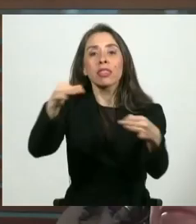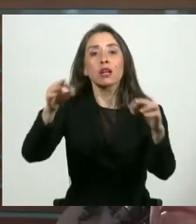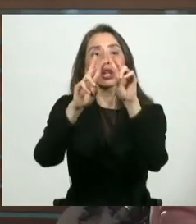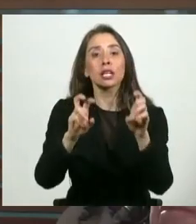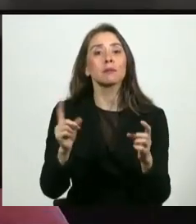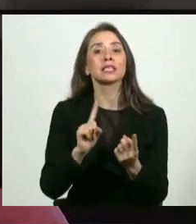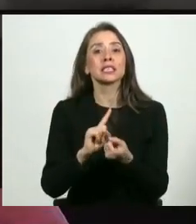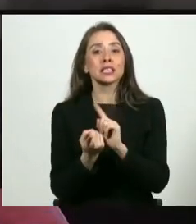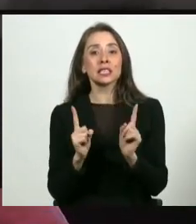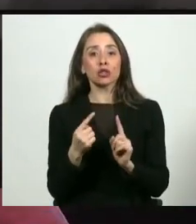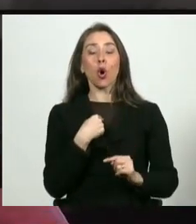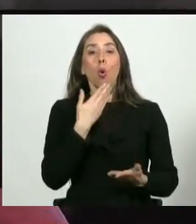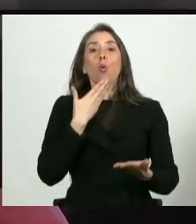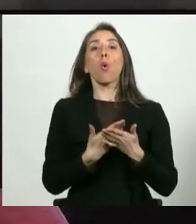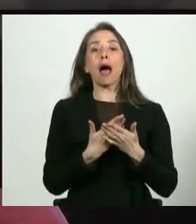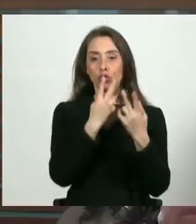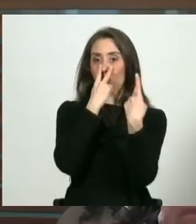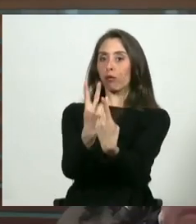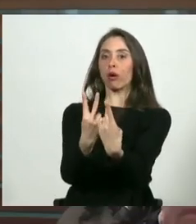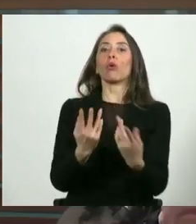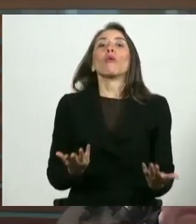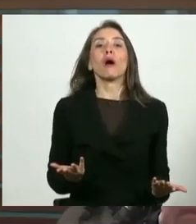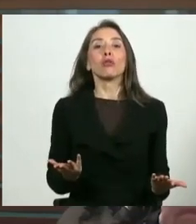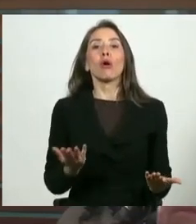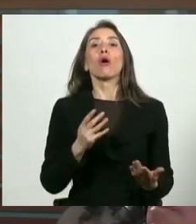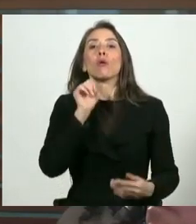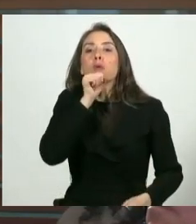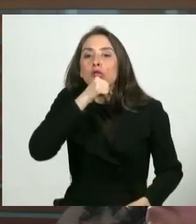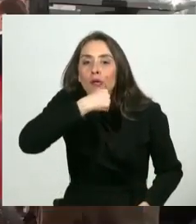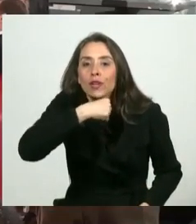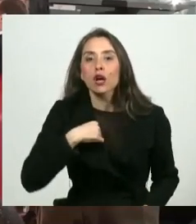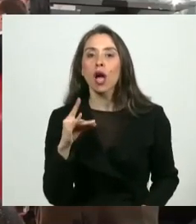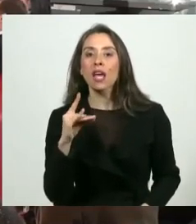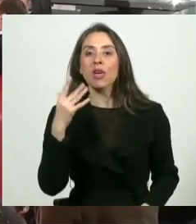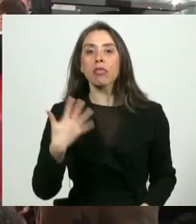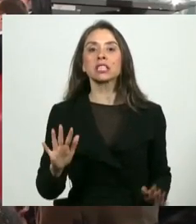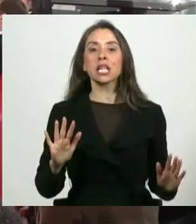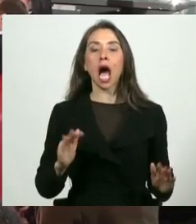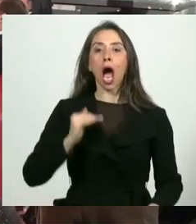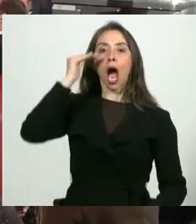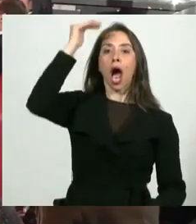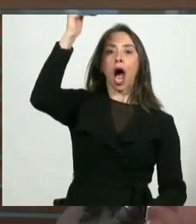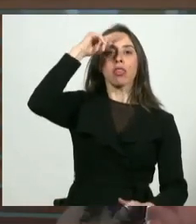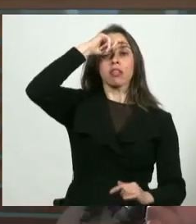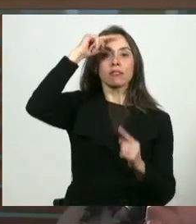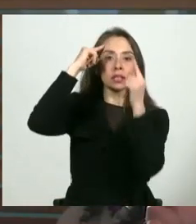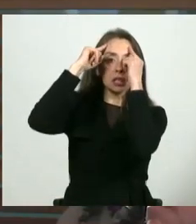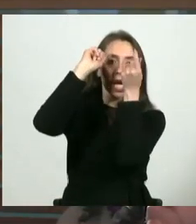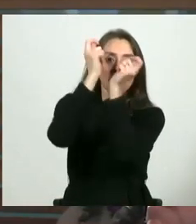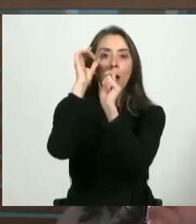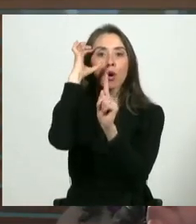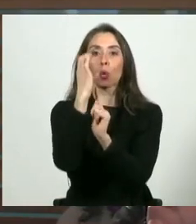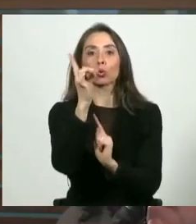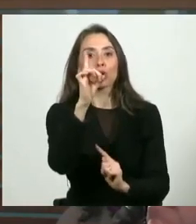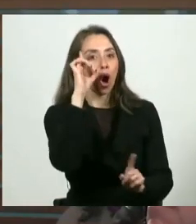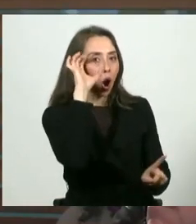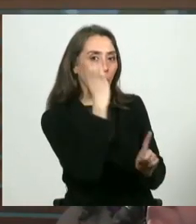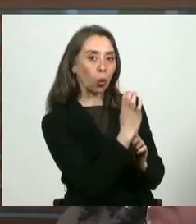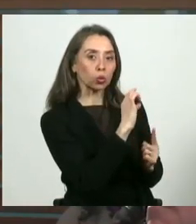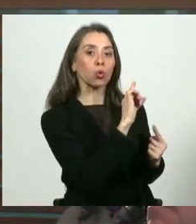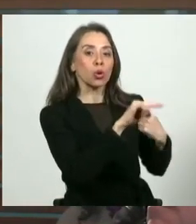no, no es. Porque si no, ¿yo cuándo lo visibilizo? Cuando viejo ya. Y cuando viejo ya es difícil que uno cambie culturalmente. El cambio cultural tiene que venir